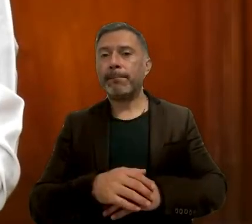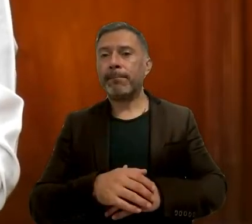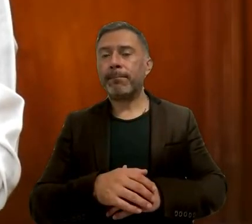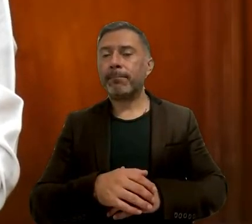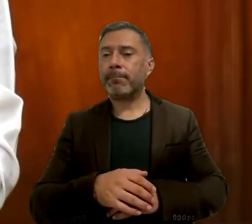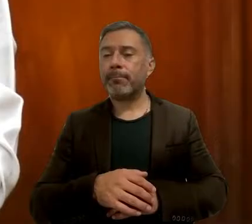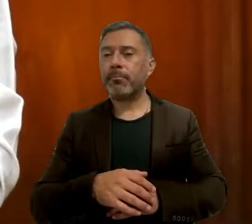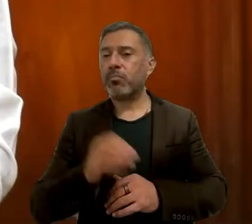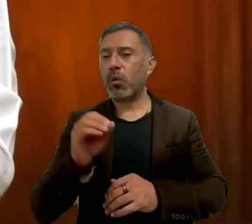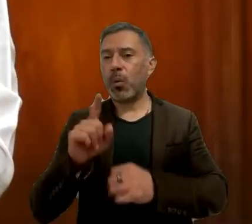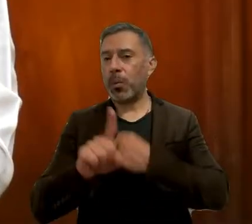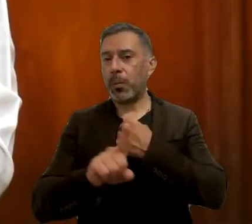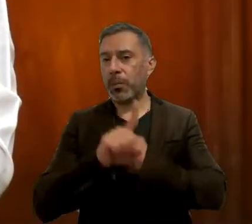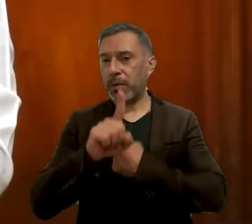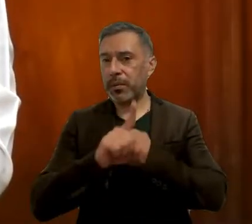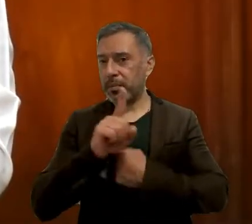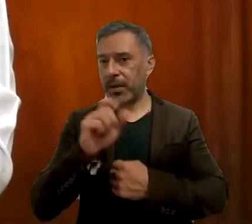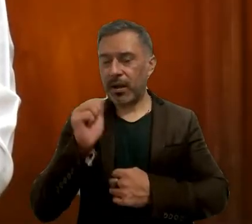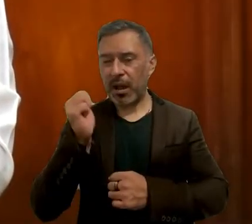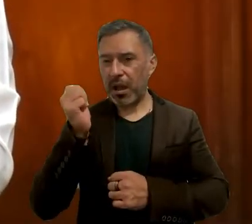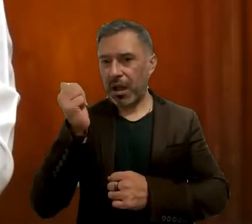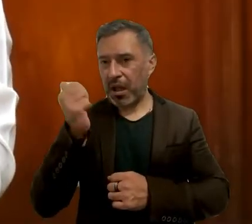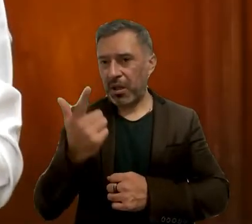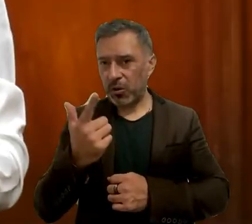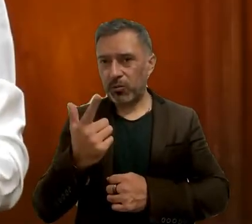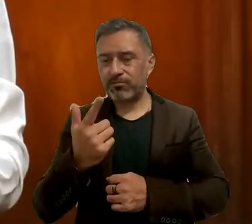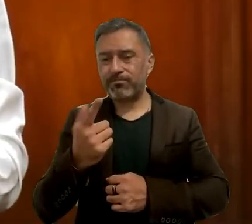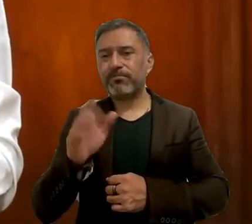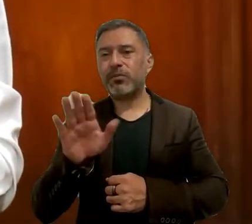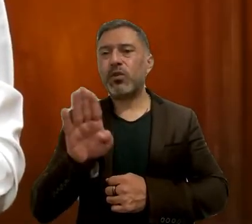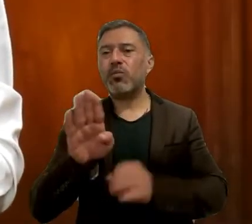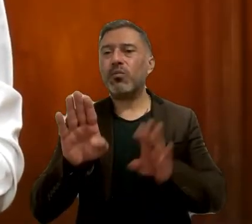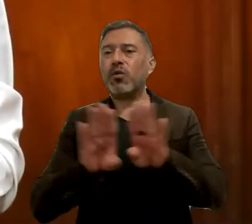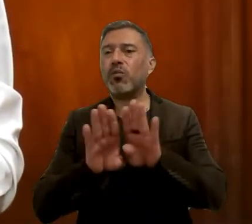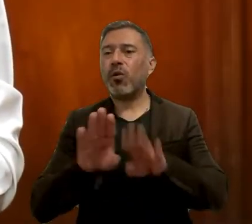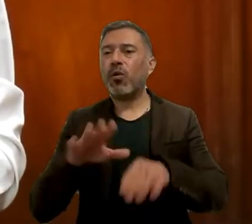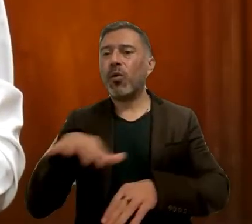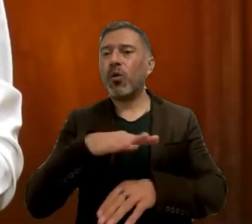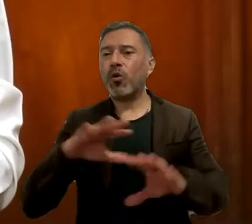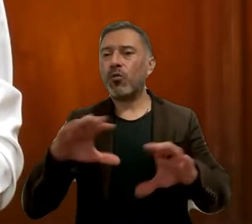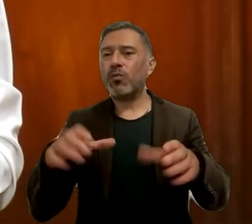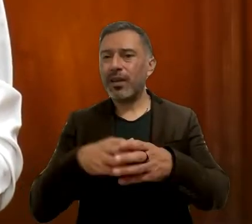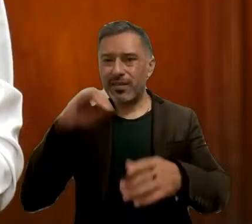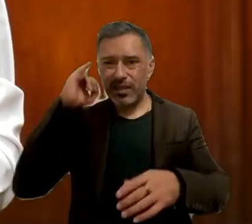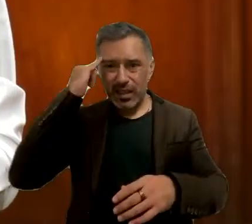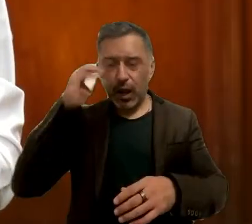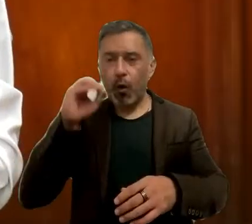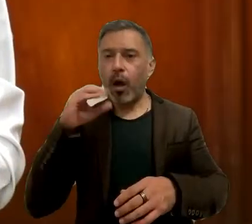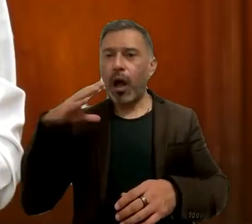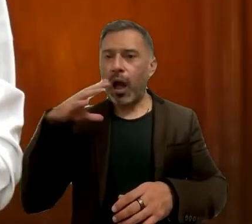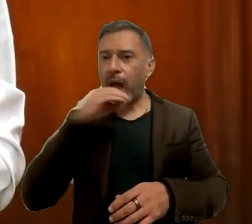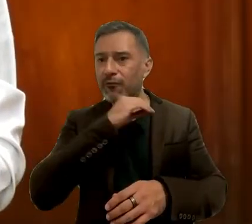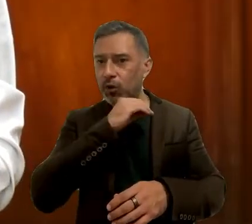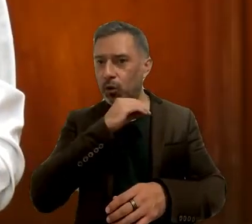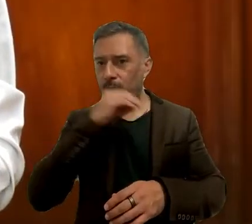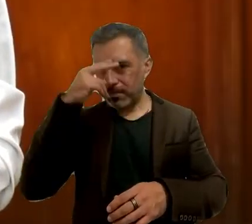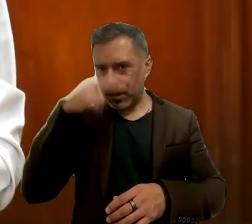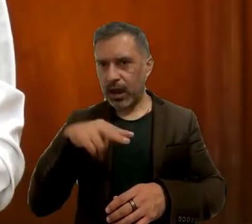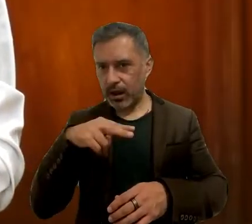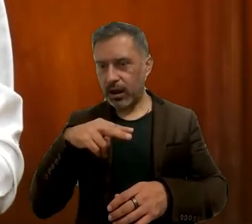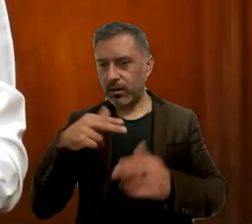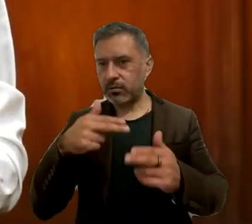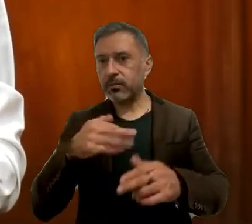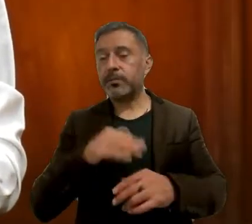formalmente algún problema de una comunidad indígena o afromexicana. Lo anterior cobra una